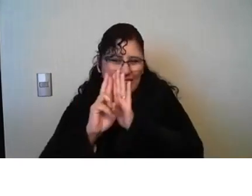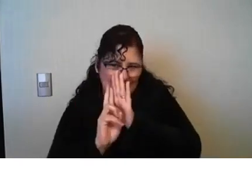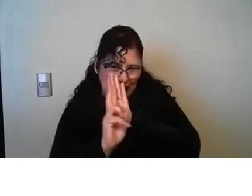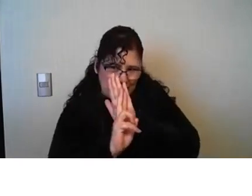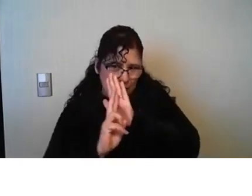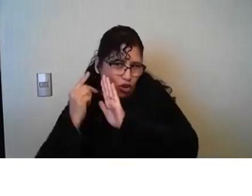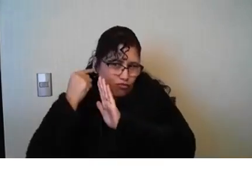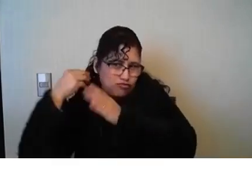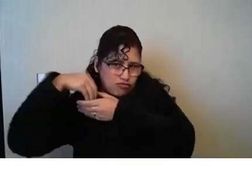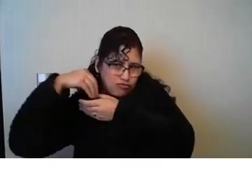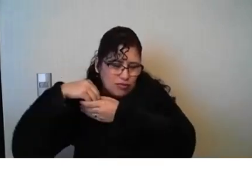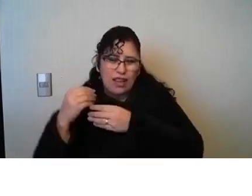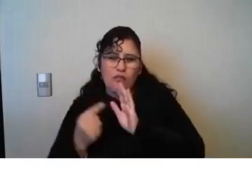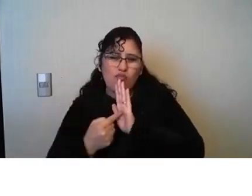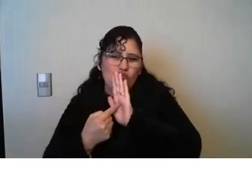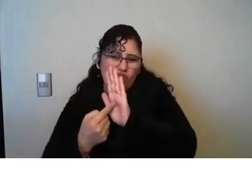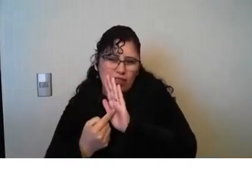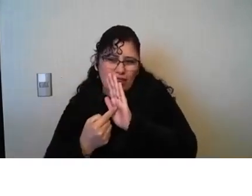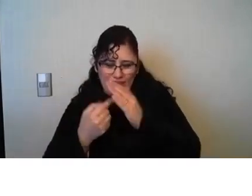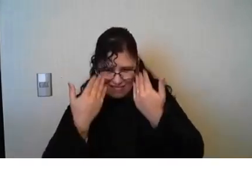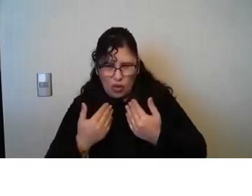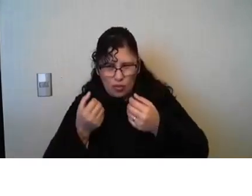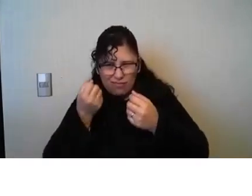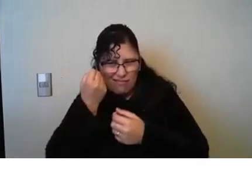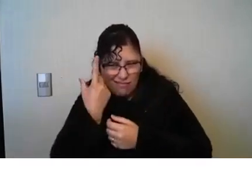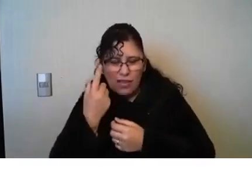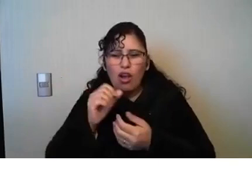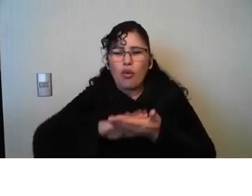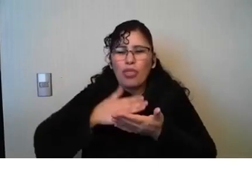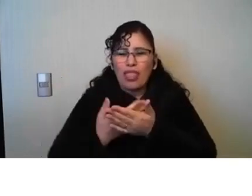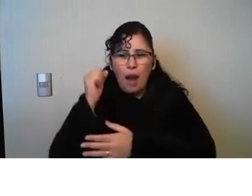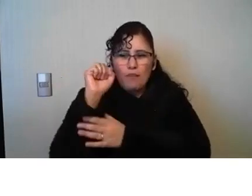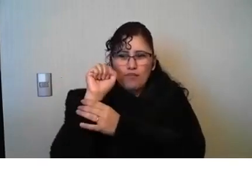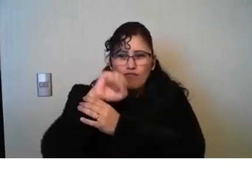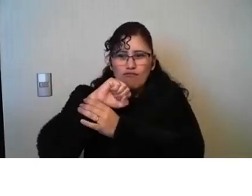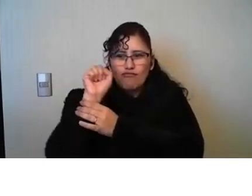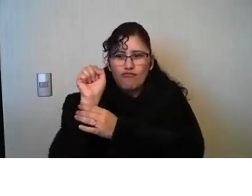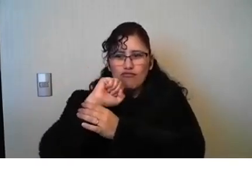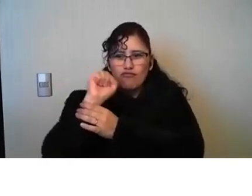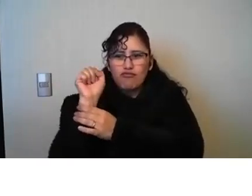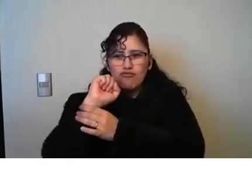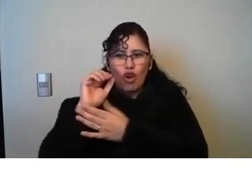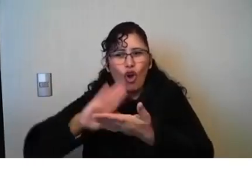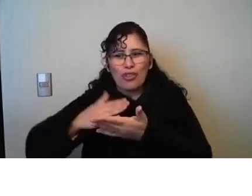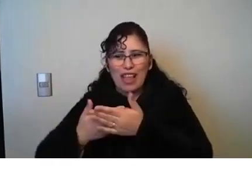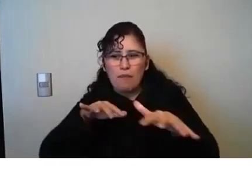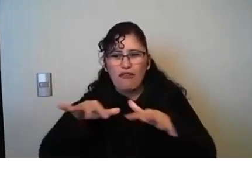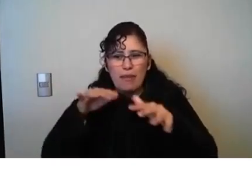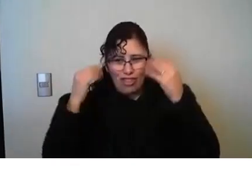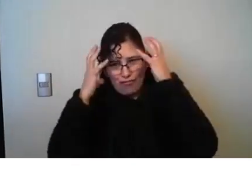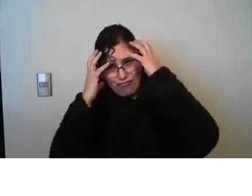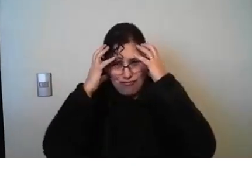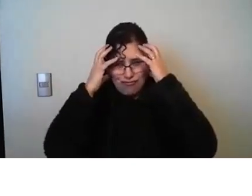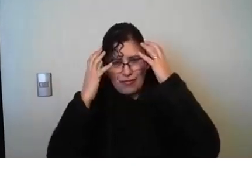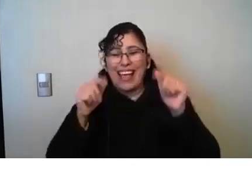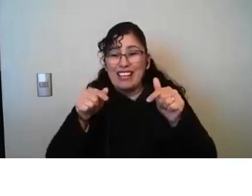informar sobre la posición y movimiento de la cabeza, es decir, información